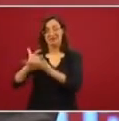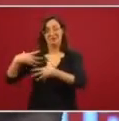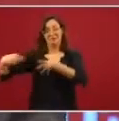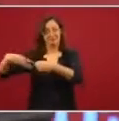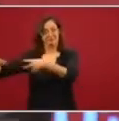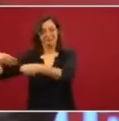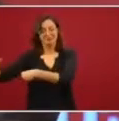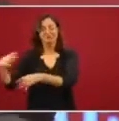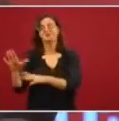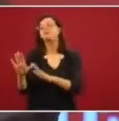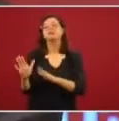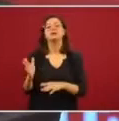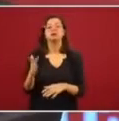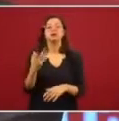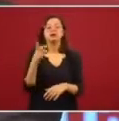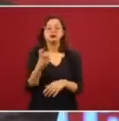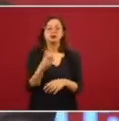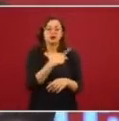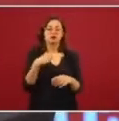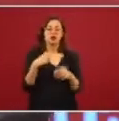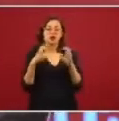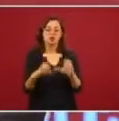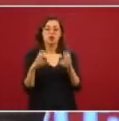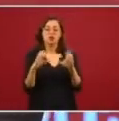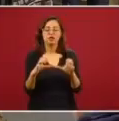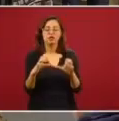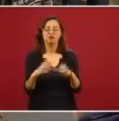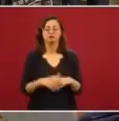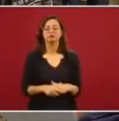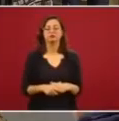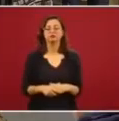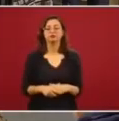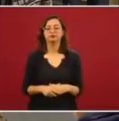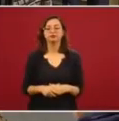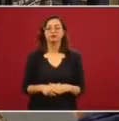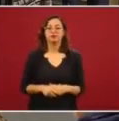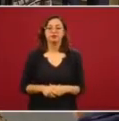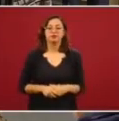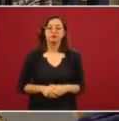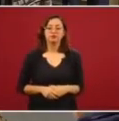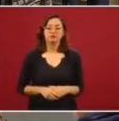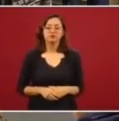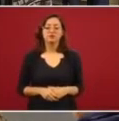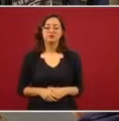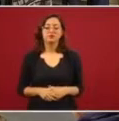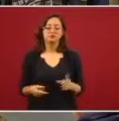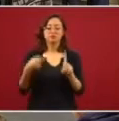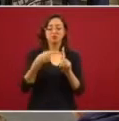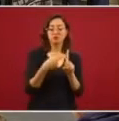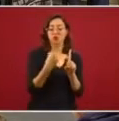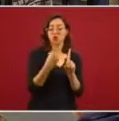es la intensidad de las medidas que hay que tomar concretamente para un número básico de reproducción de 2 a 3